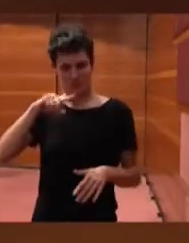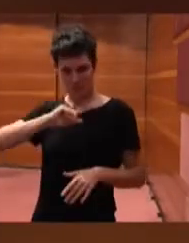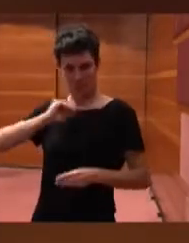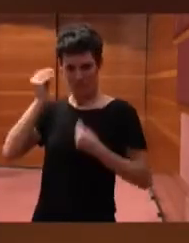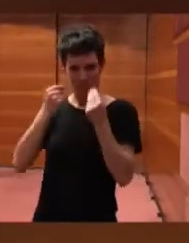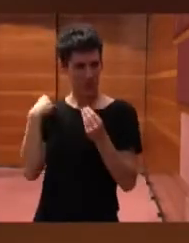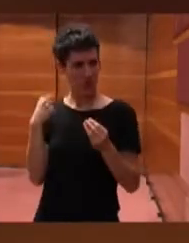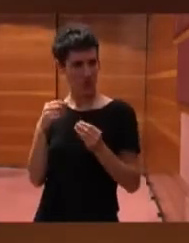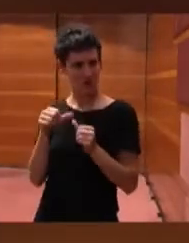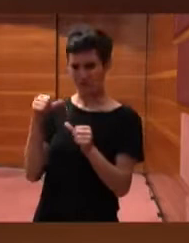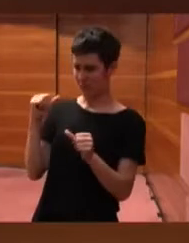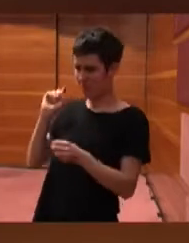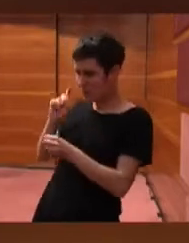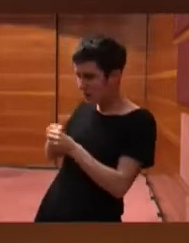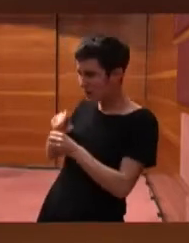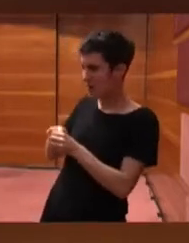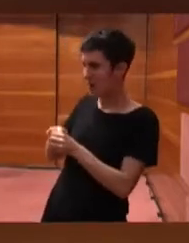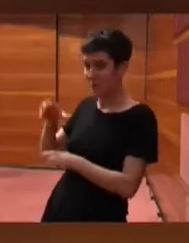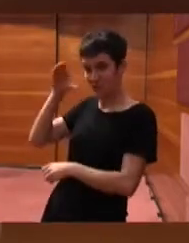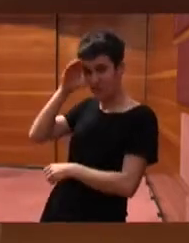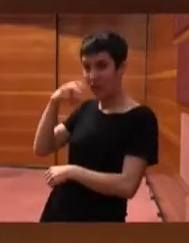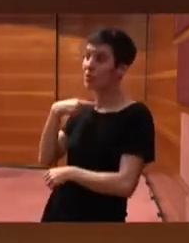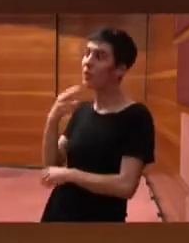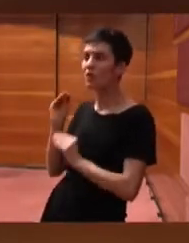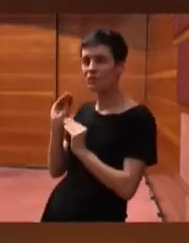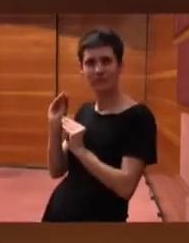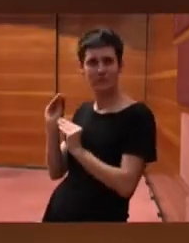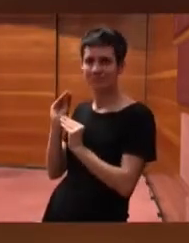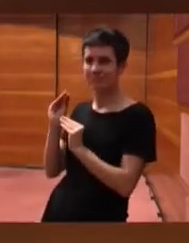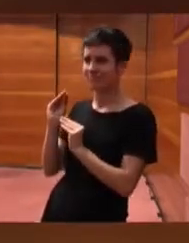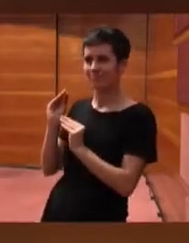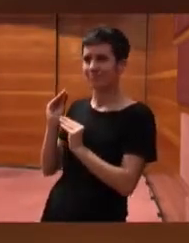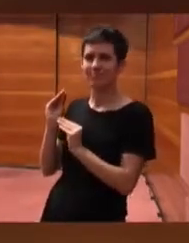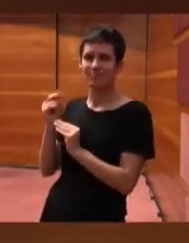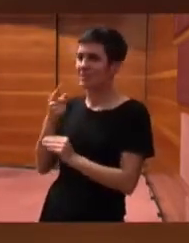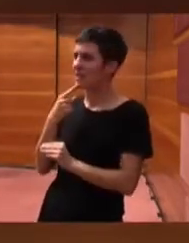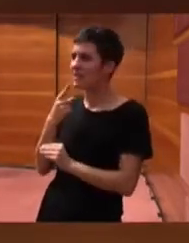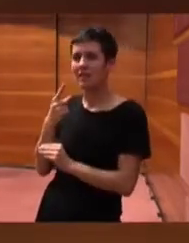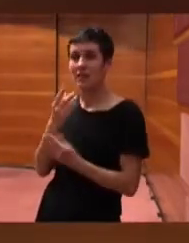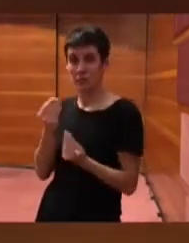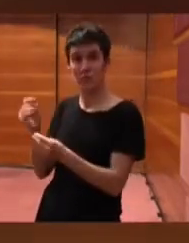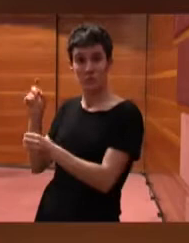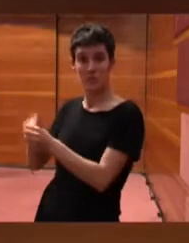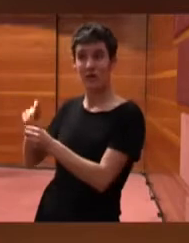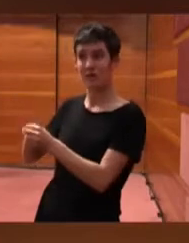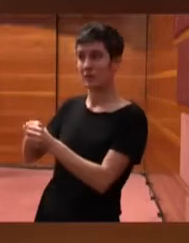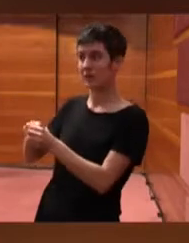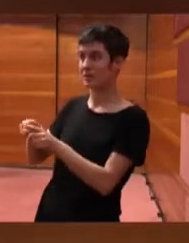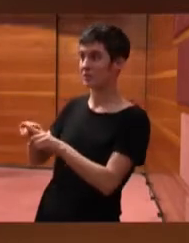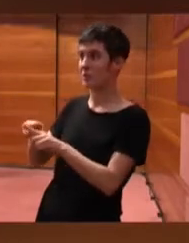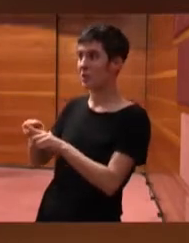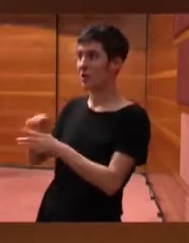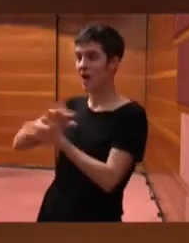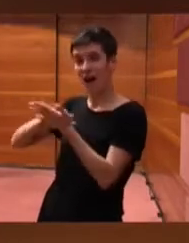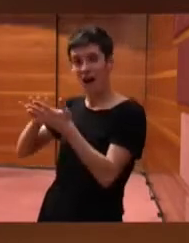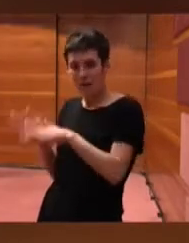hemos participado, hemos escuchado esas voces y, bueno, lo que dicen muchos de los participantes, ponerlo en práctica,